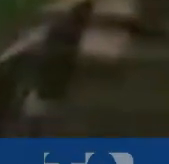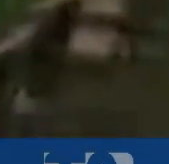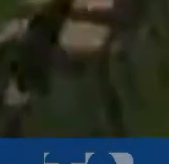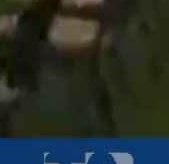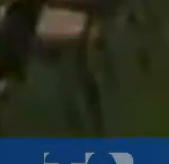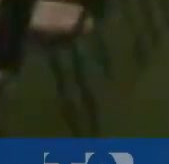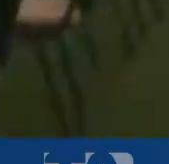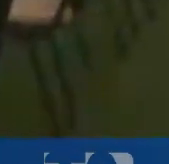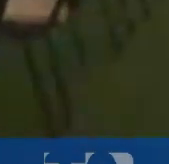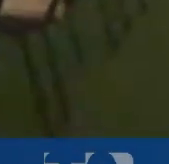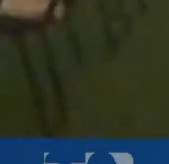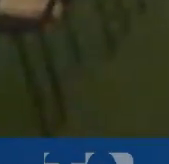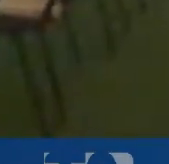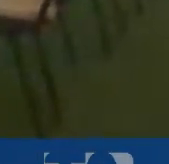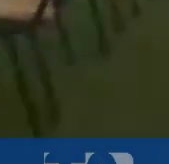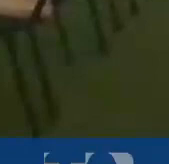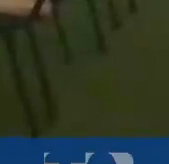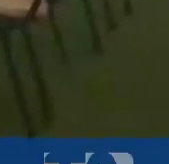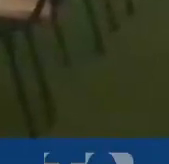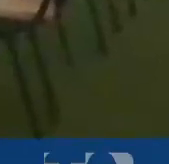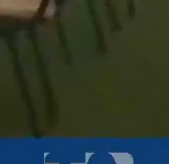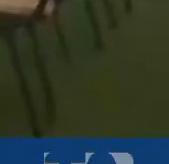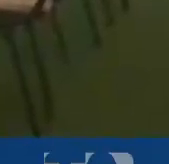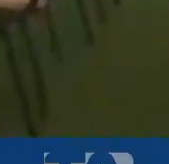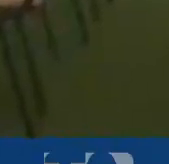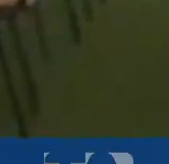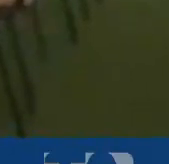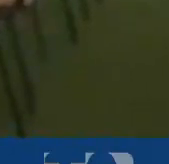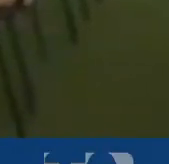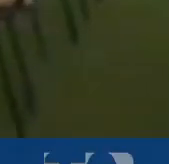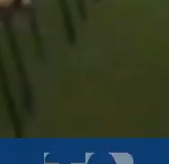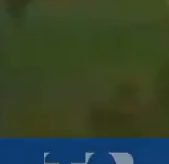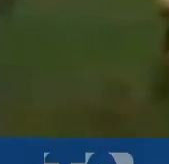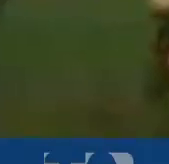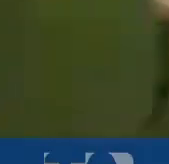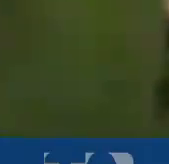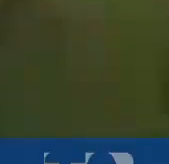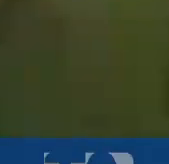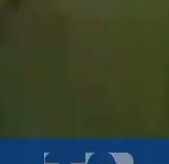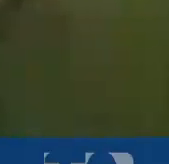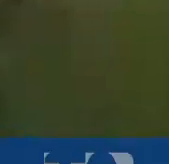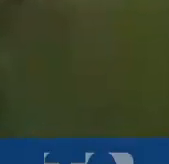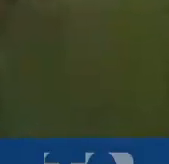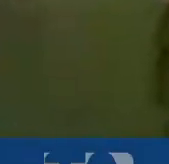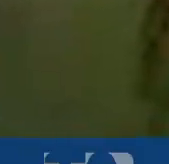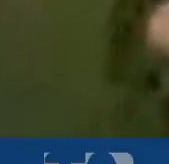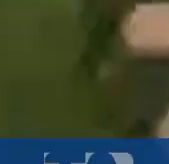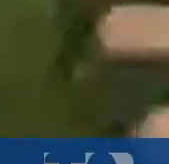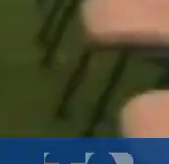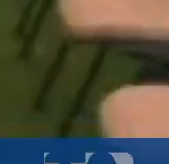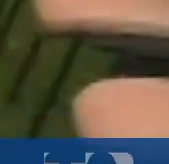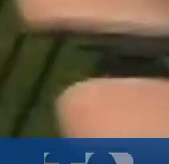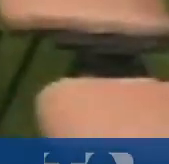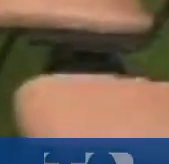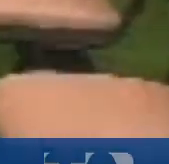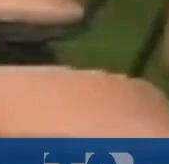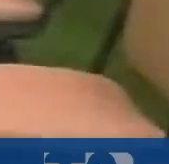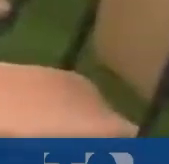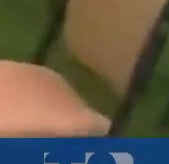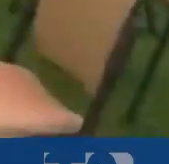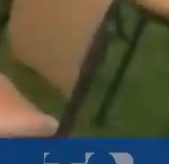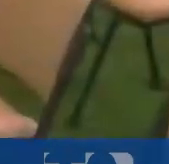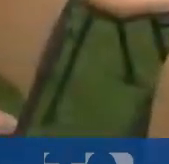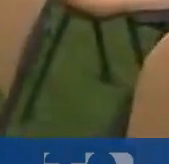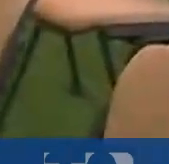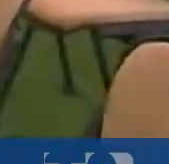de inmunización habilitado en el Paseo San Francisco, donde hemos podido evidenciar en el tiempo que estamos aquí de que algunos niños